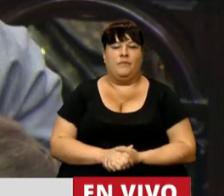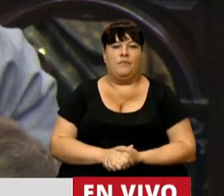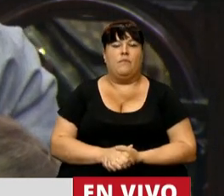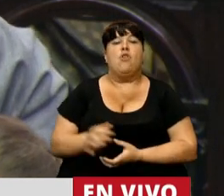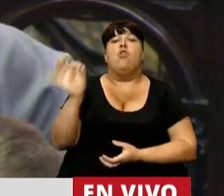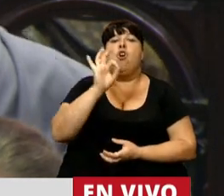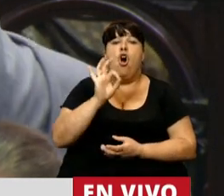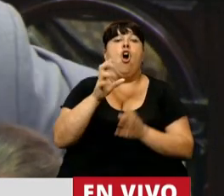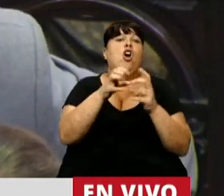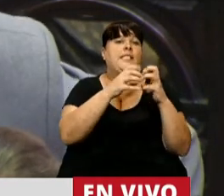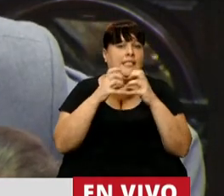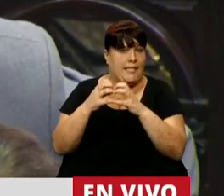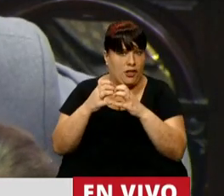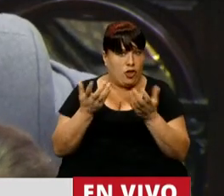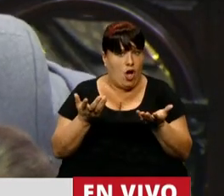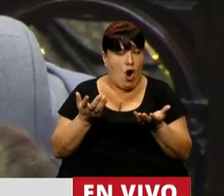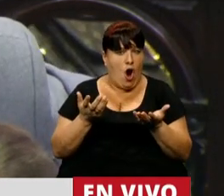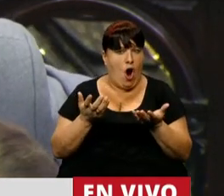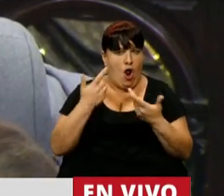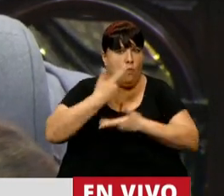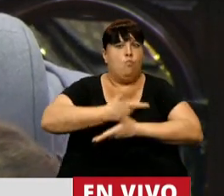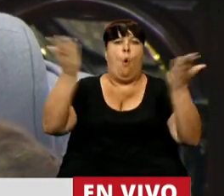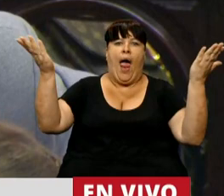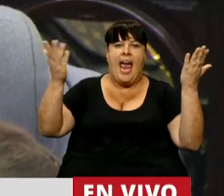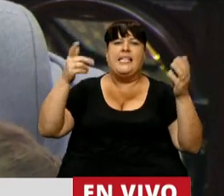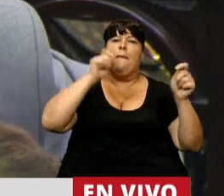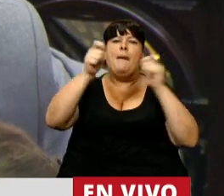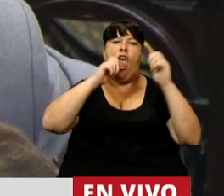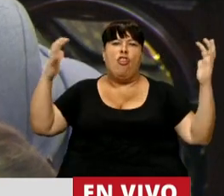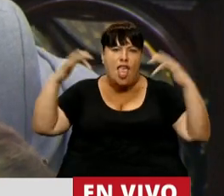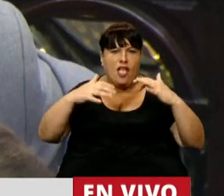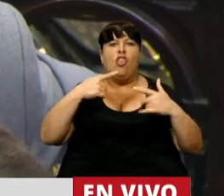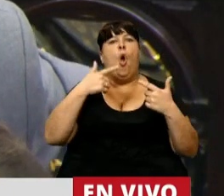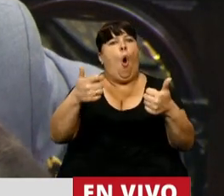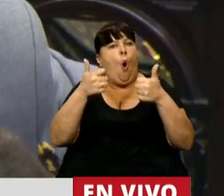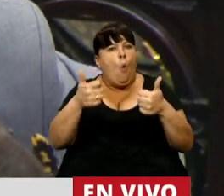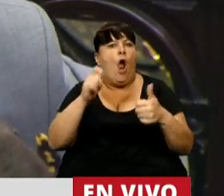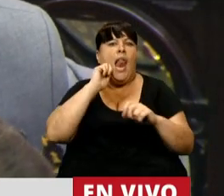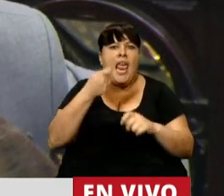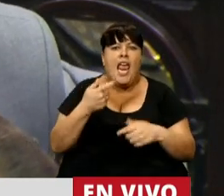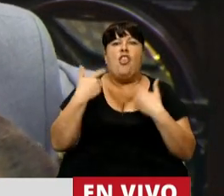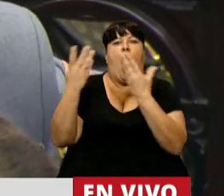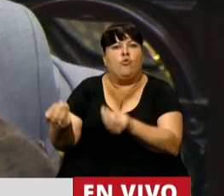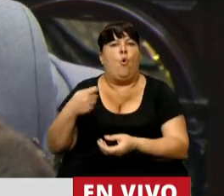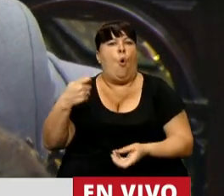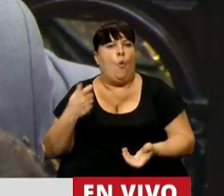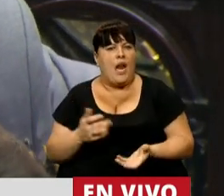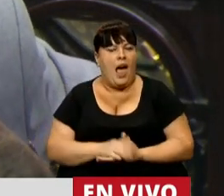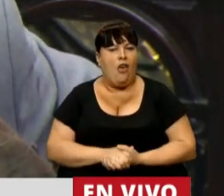¿O estaríamos sesionando a luces y llenos de periodistas, diciéndole qué bueno lo que vamos a hacer por los